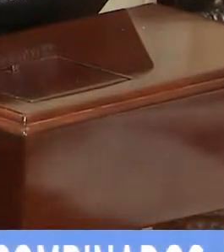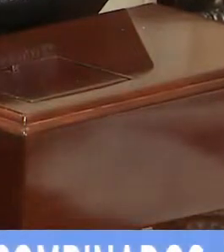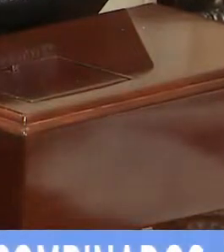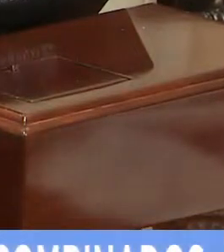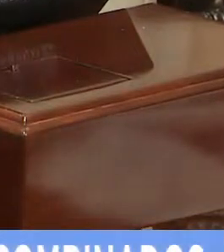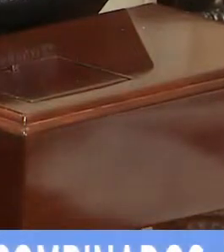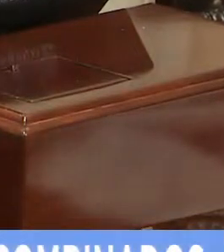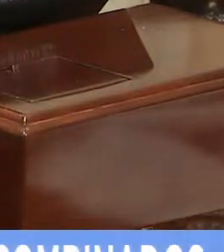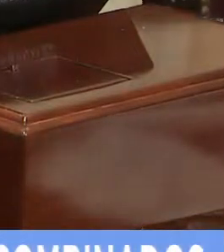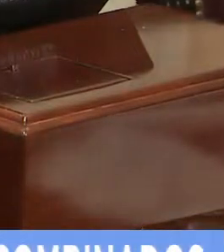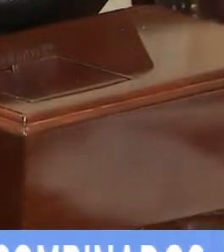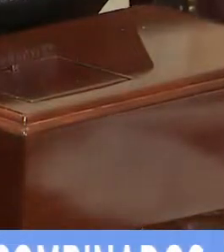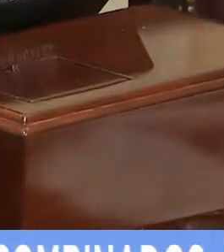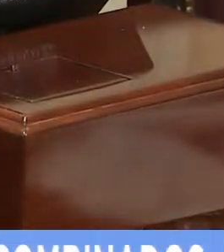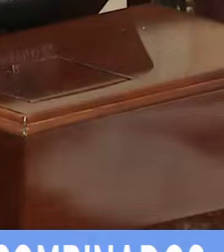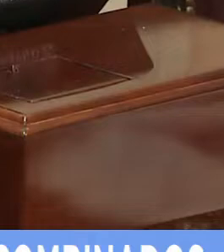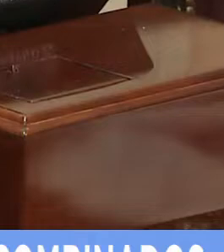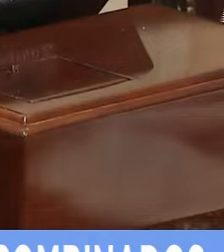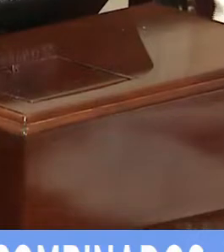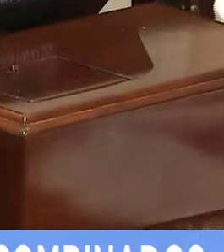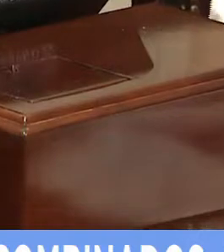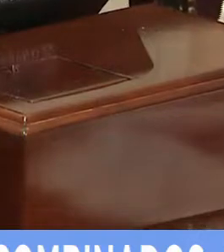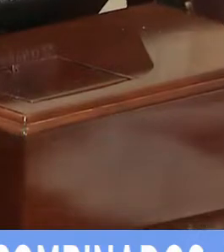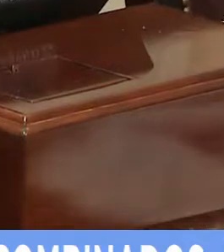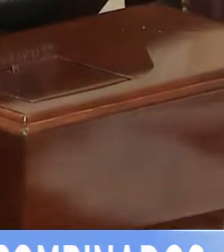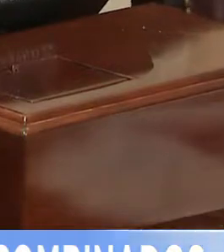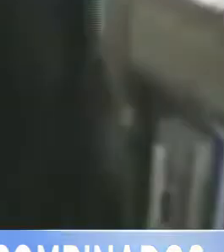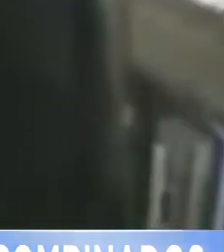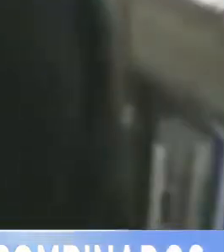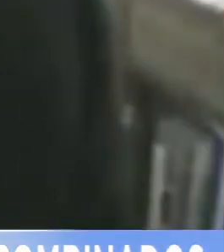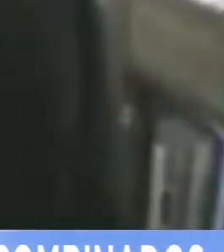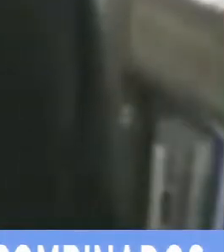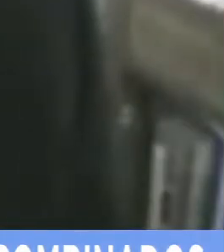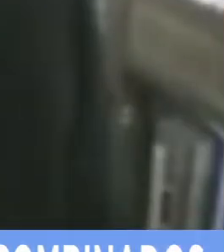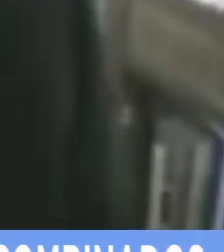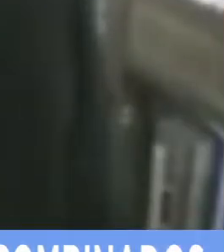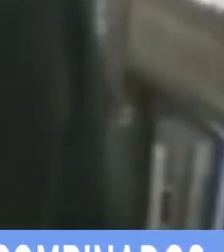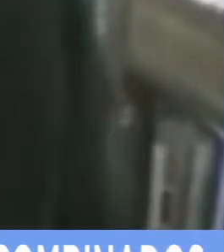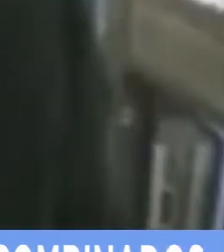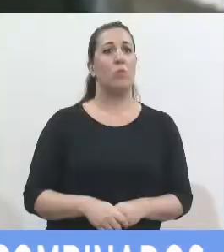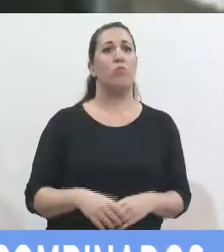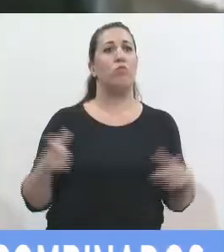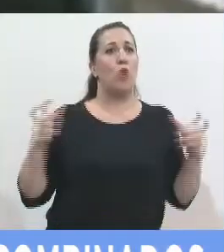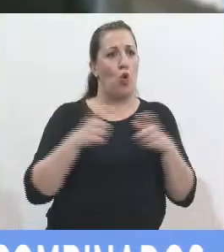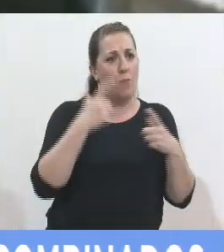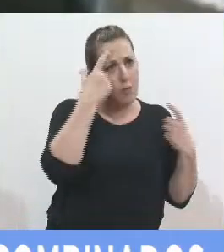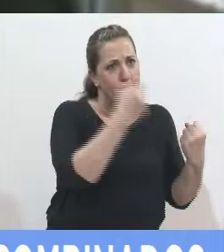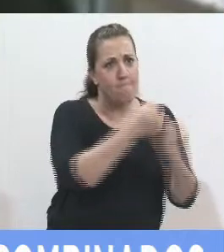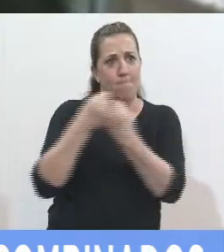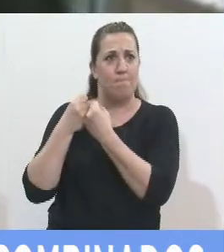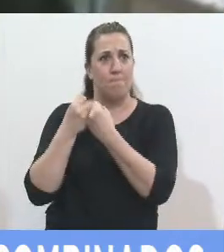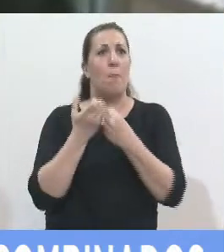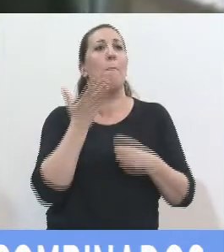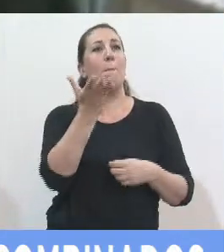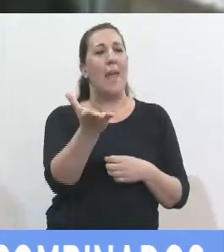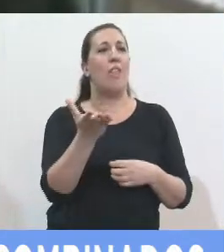Muchas gracias, señora presidenta. La Comisión de Defensa ha despachado por unanimidad el pedido de autorización